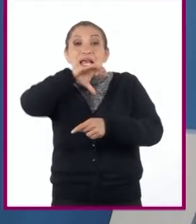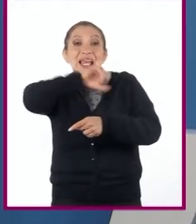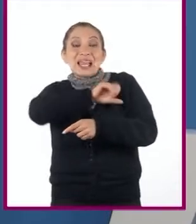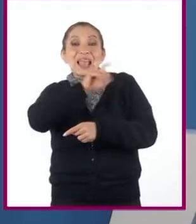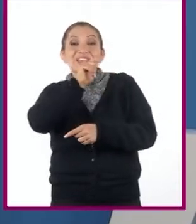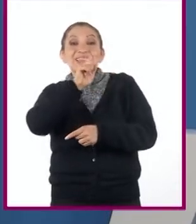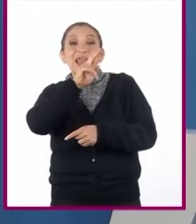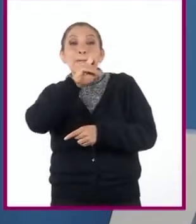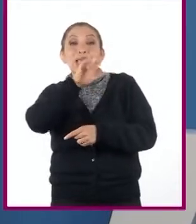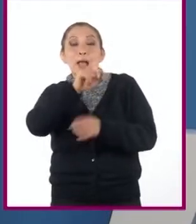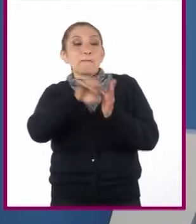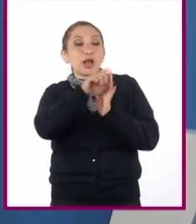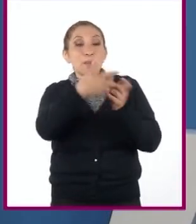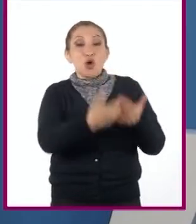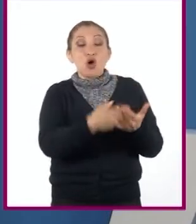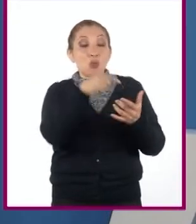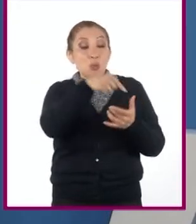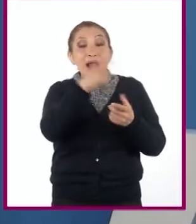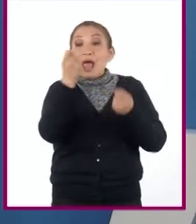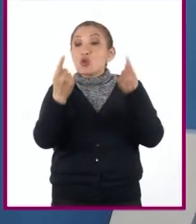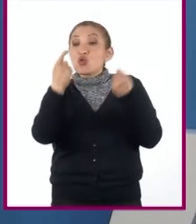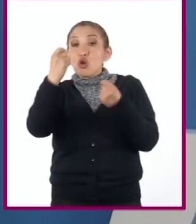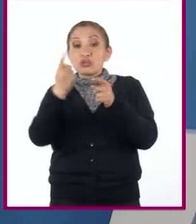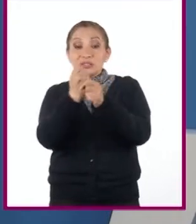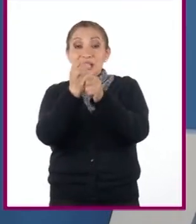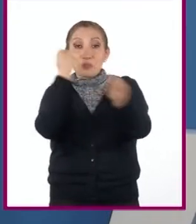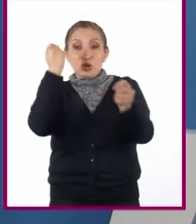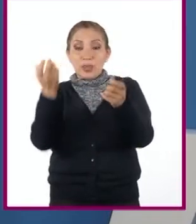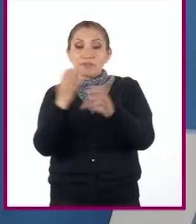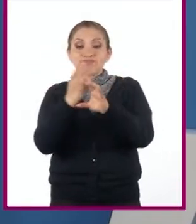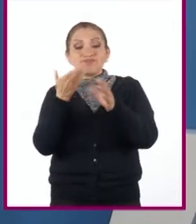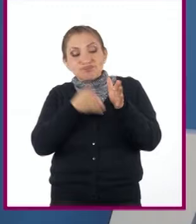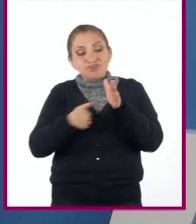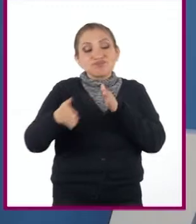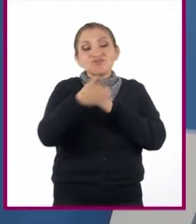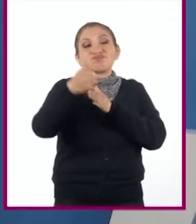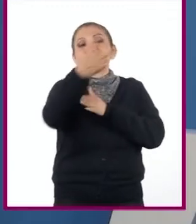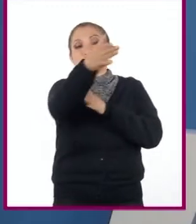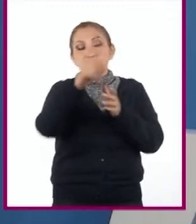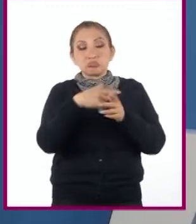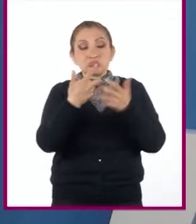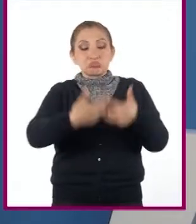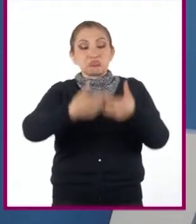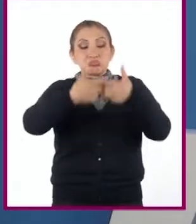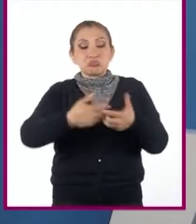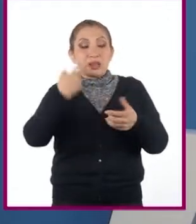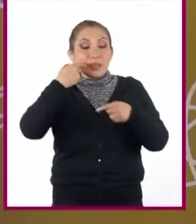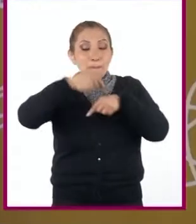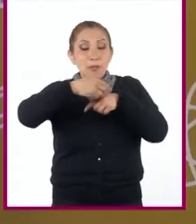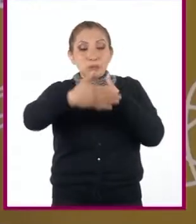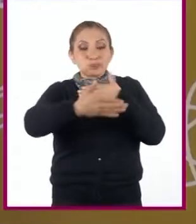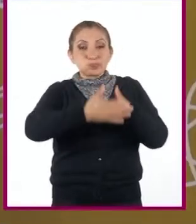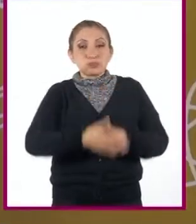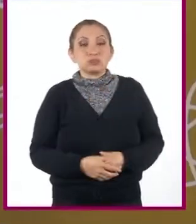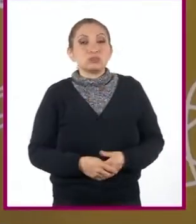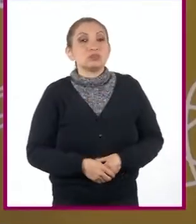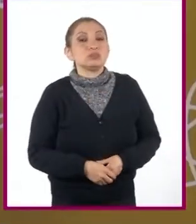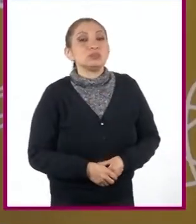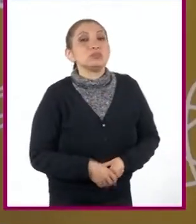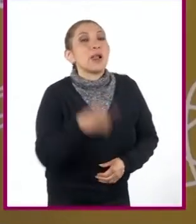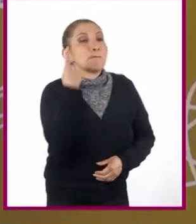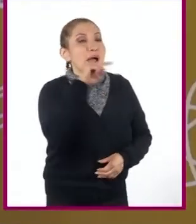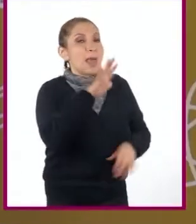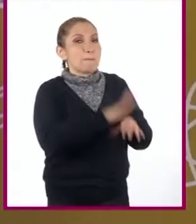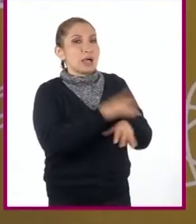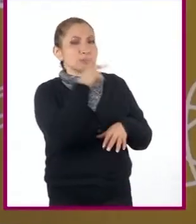ejemplo, las que ayudan a que determinados transportes recorran grandes distancias en tiempos cortos. Para reforzar